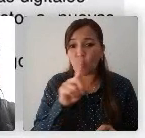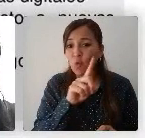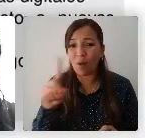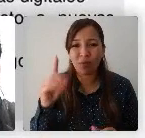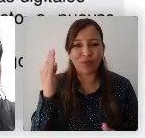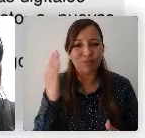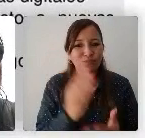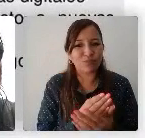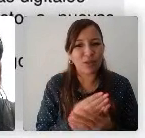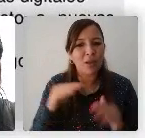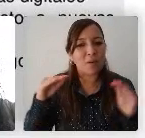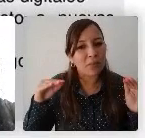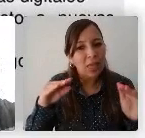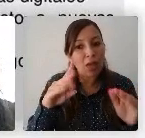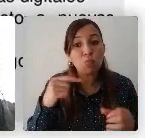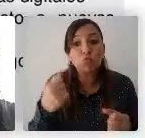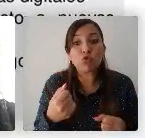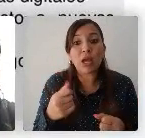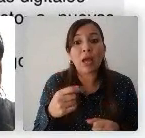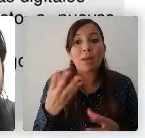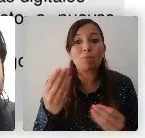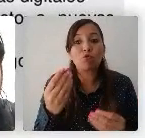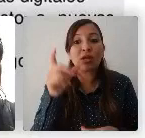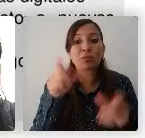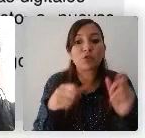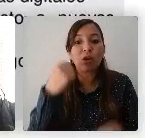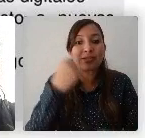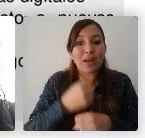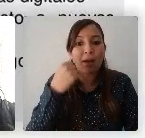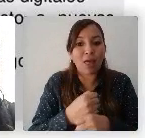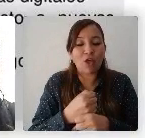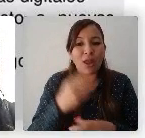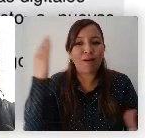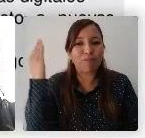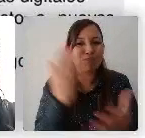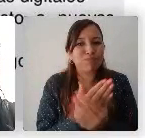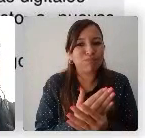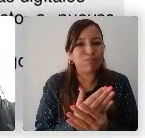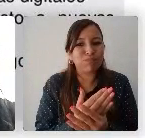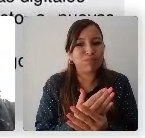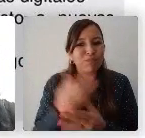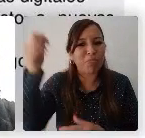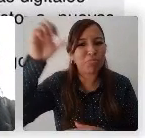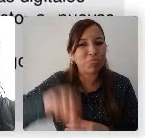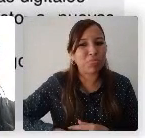muchos de los emprendedores de turismo en toda la cadena turística han visto bastante